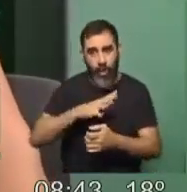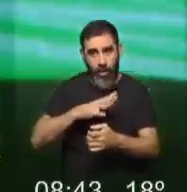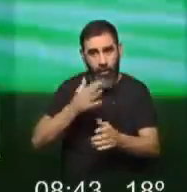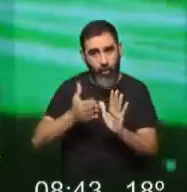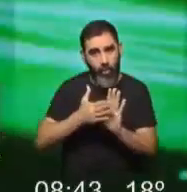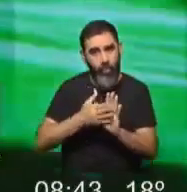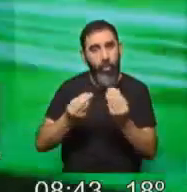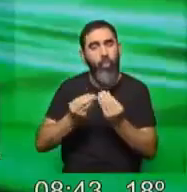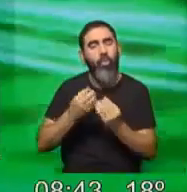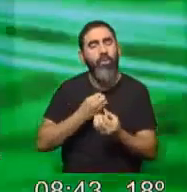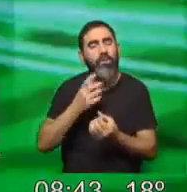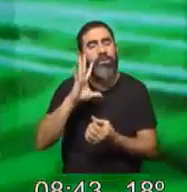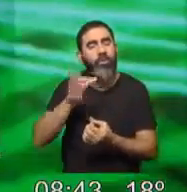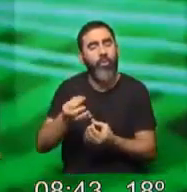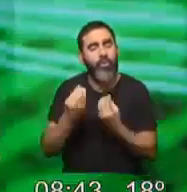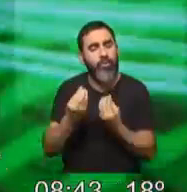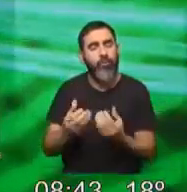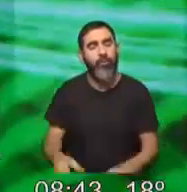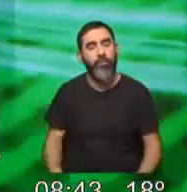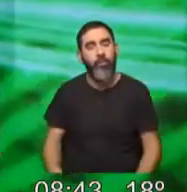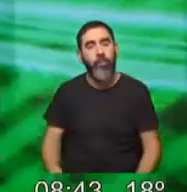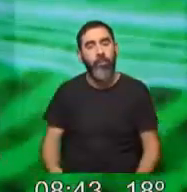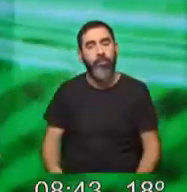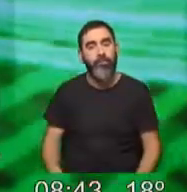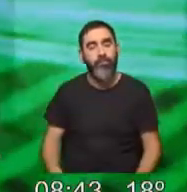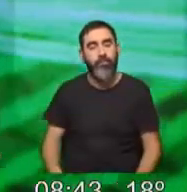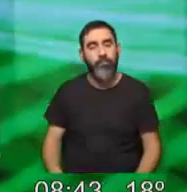¿Y cómo se expresa? Eso va un poco...